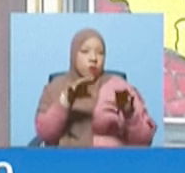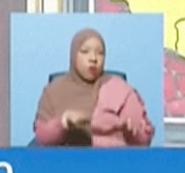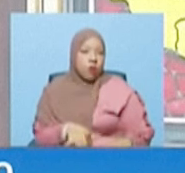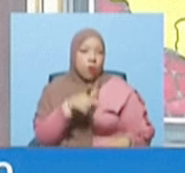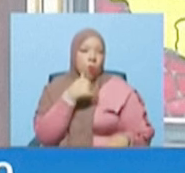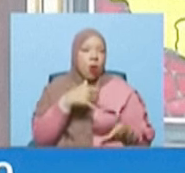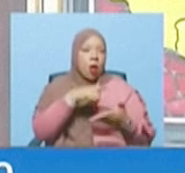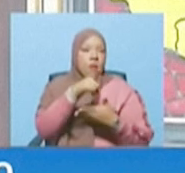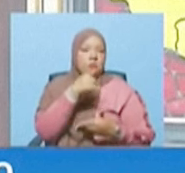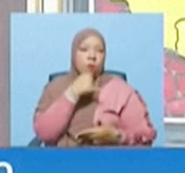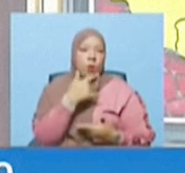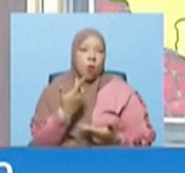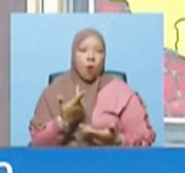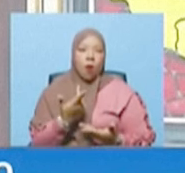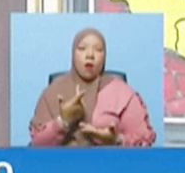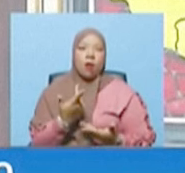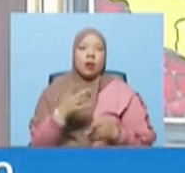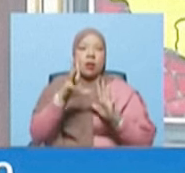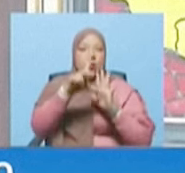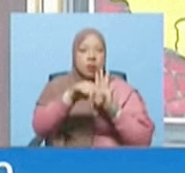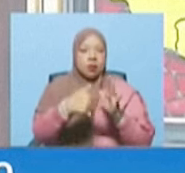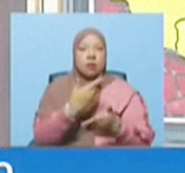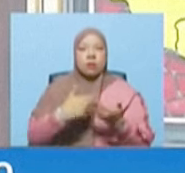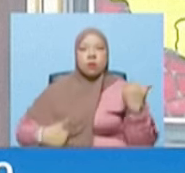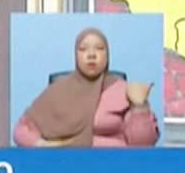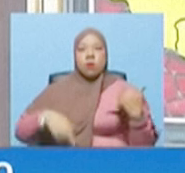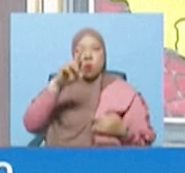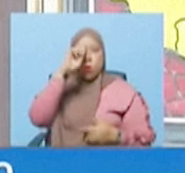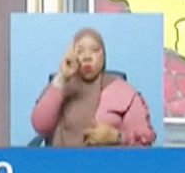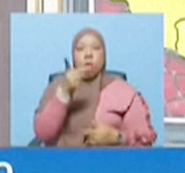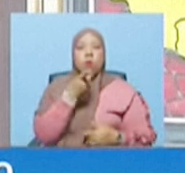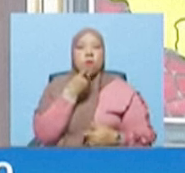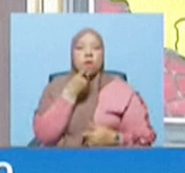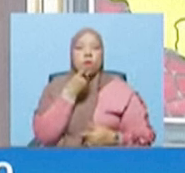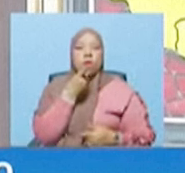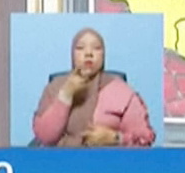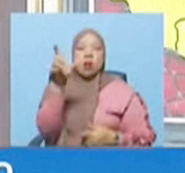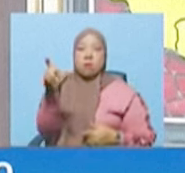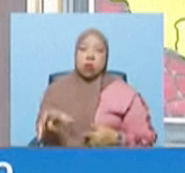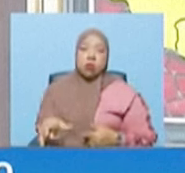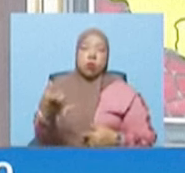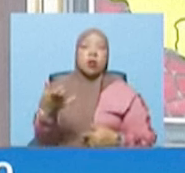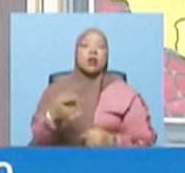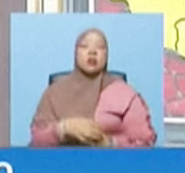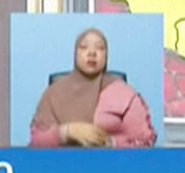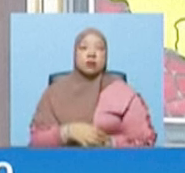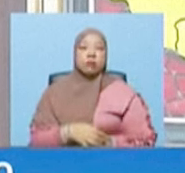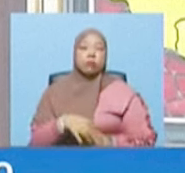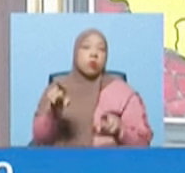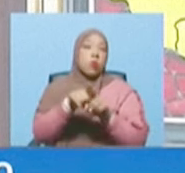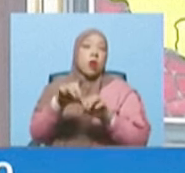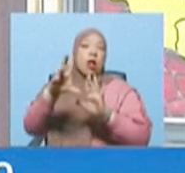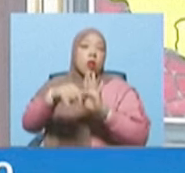sin avión el ladrón del presidente de República Dominicana abinader que es un Bandido un